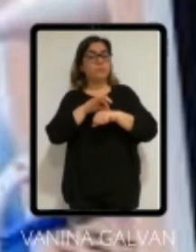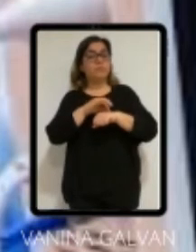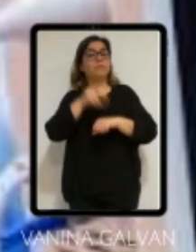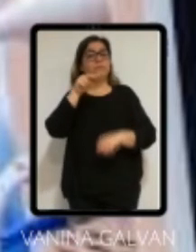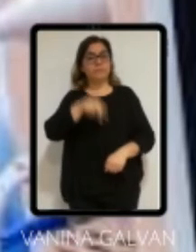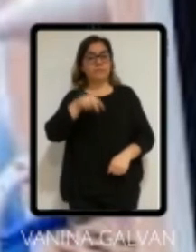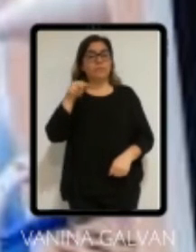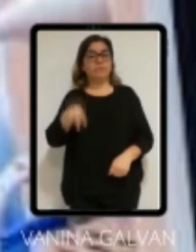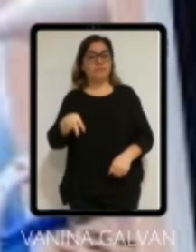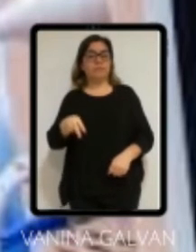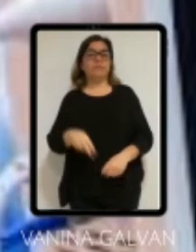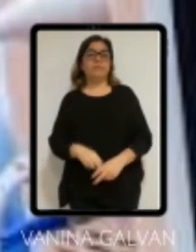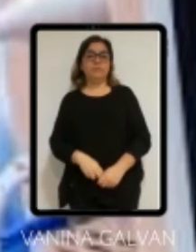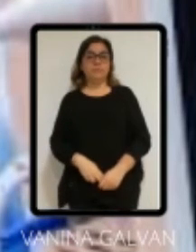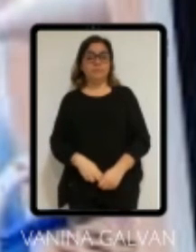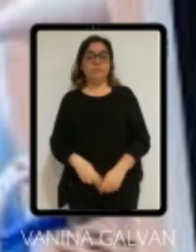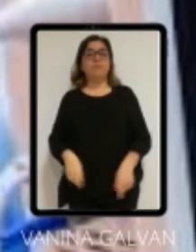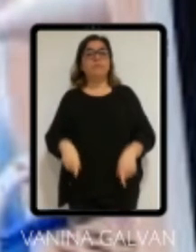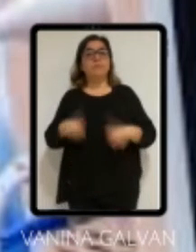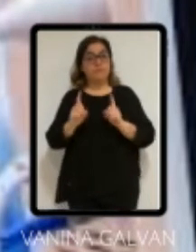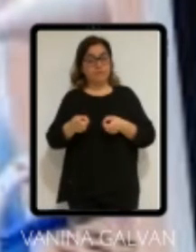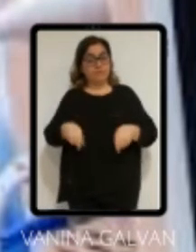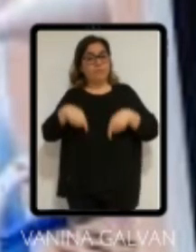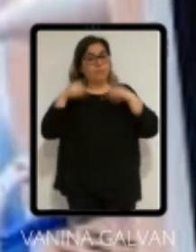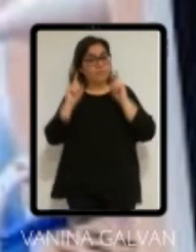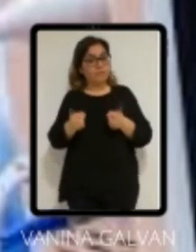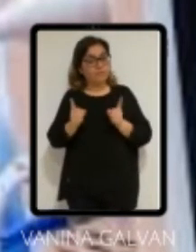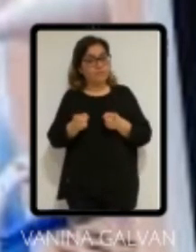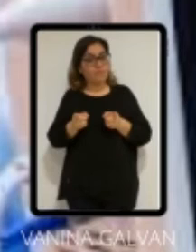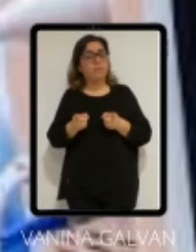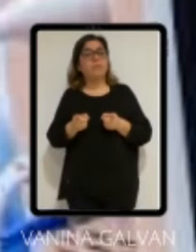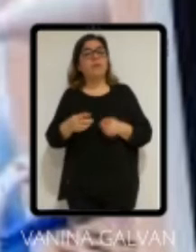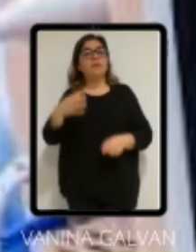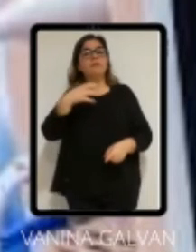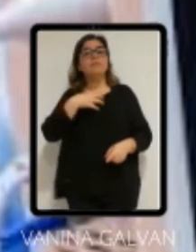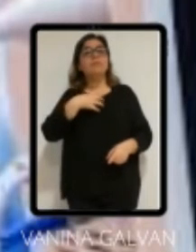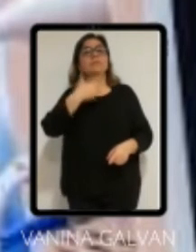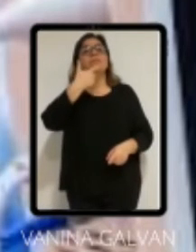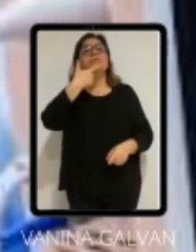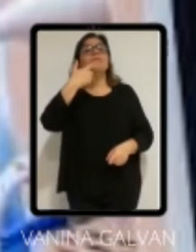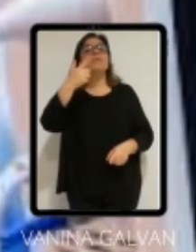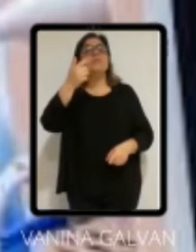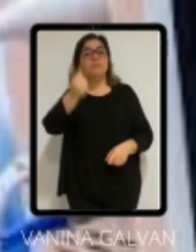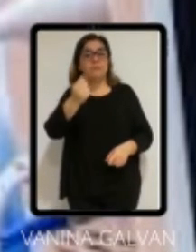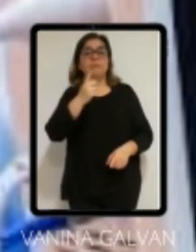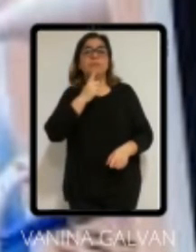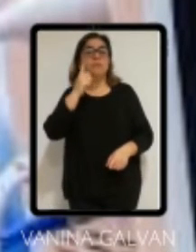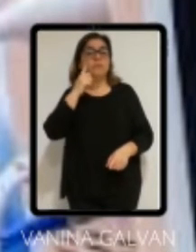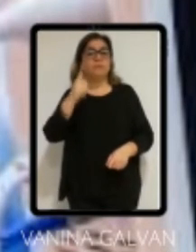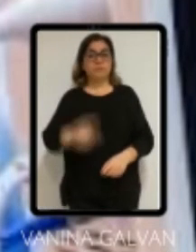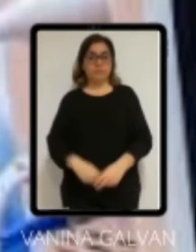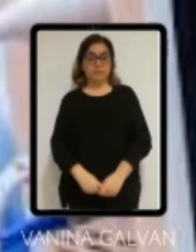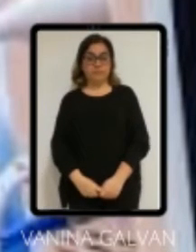de 4 años, no solo para adquirir conocimientos en la asistencia de pacientes gravemente enfermos, sino también para capacitarse